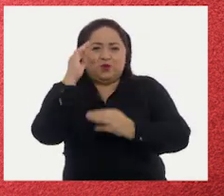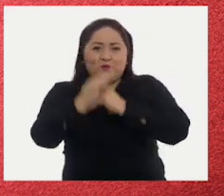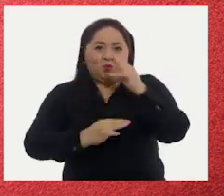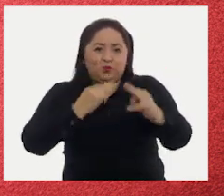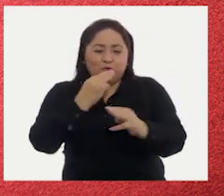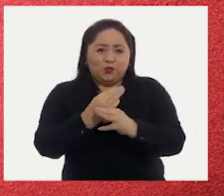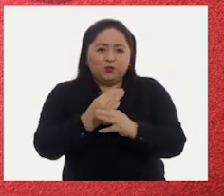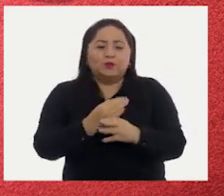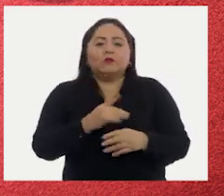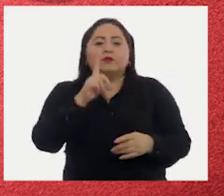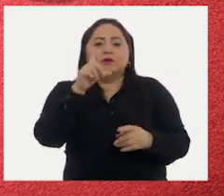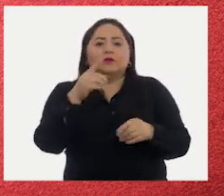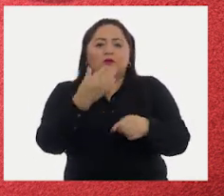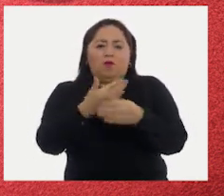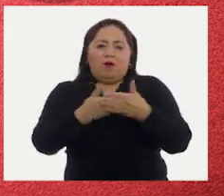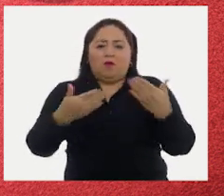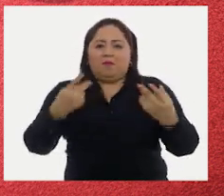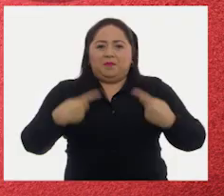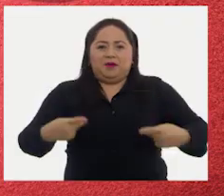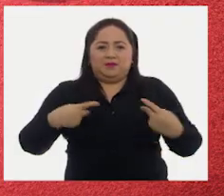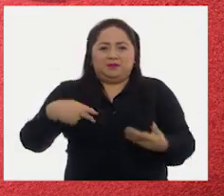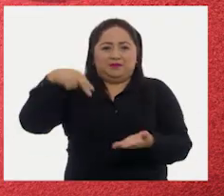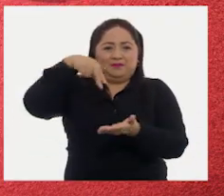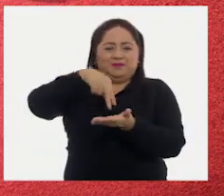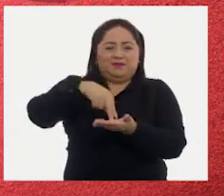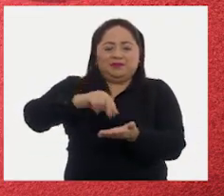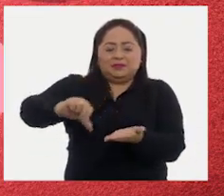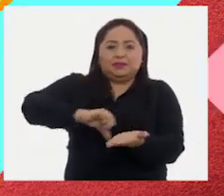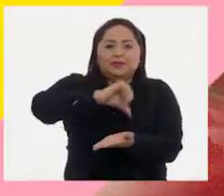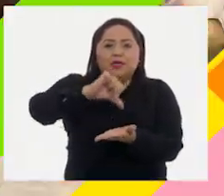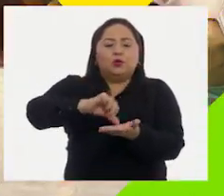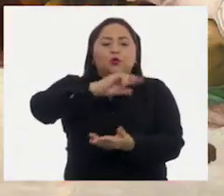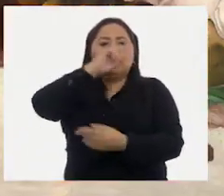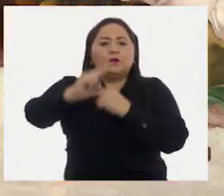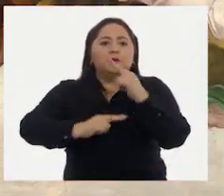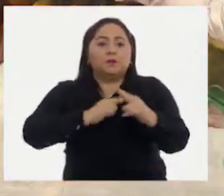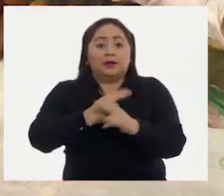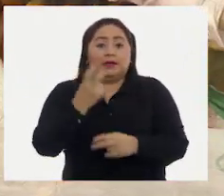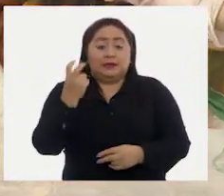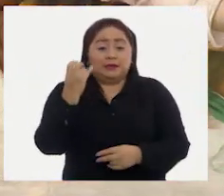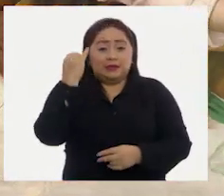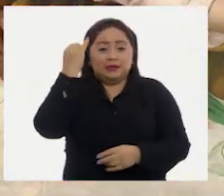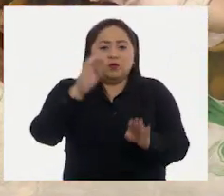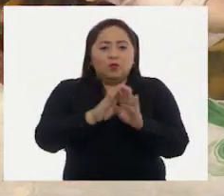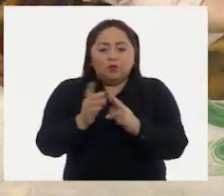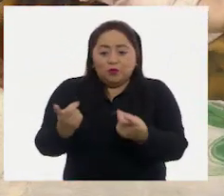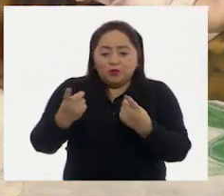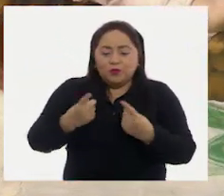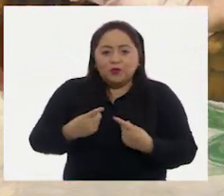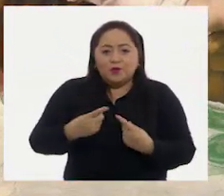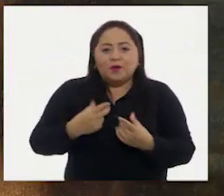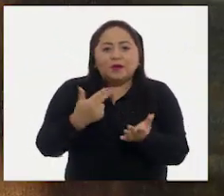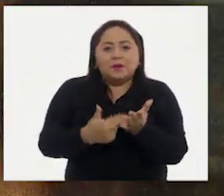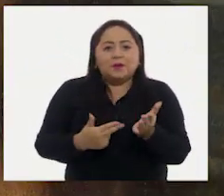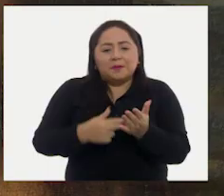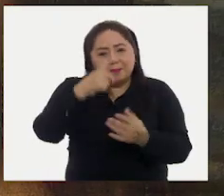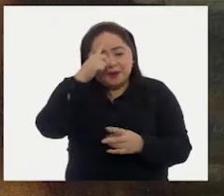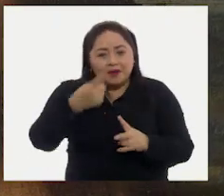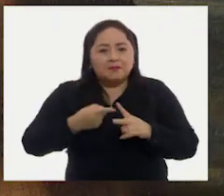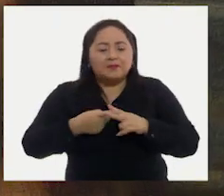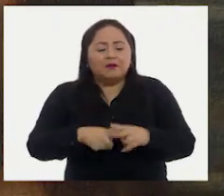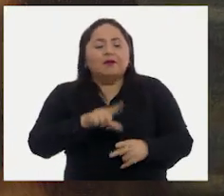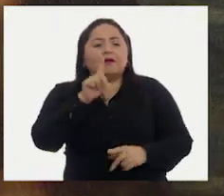mundo colocaron al ser humano en el centro del universo. Esta idea nos dio las herramientas para comenzar